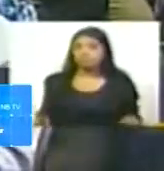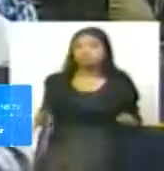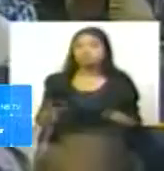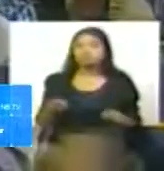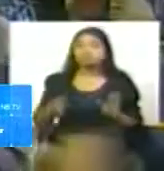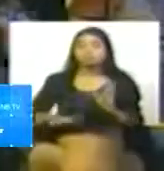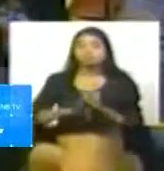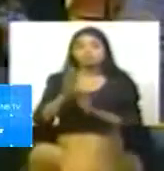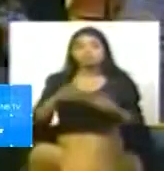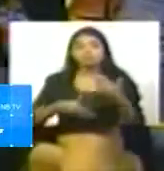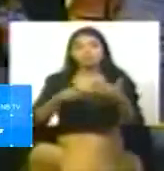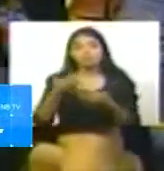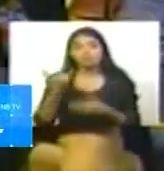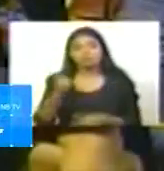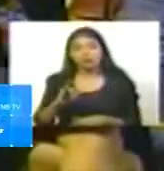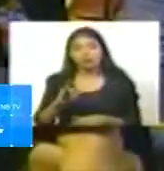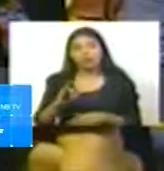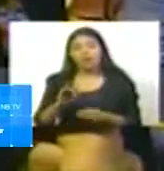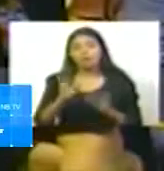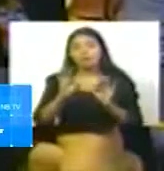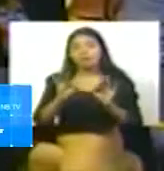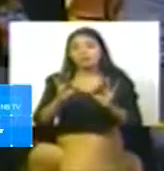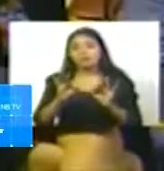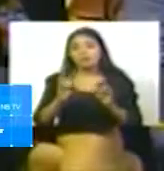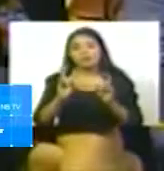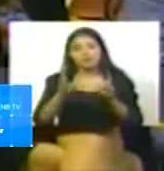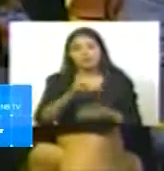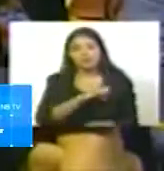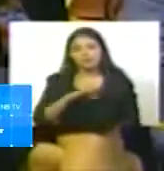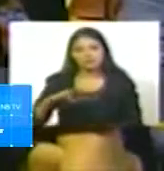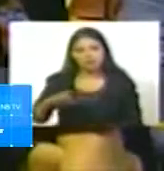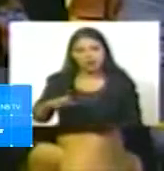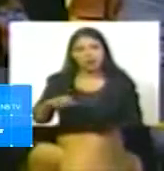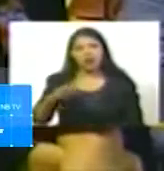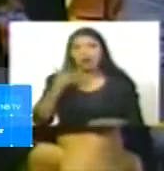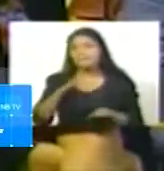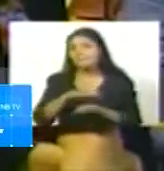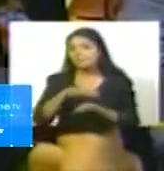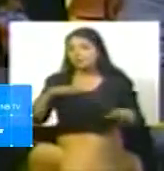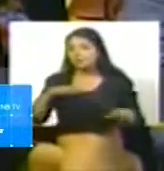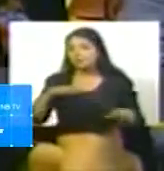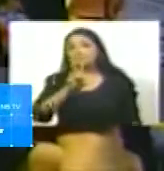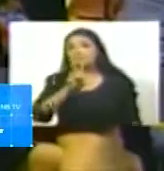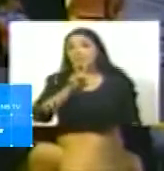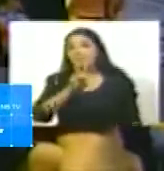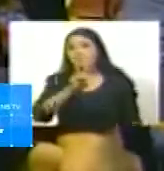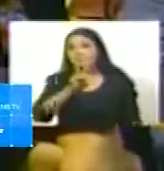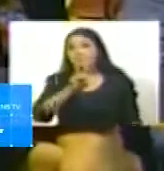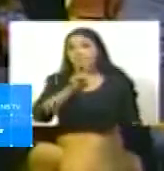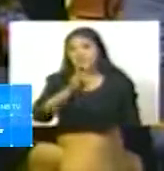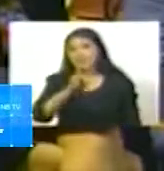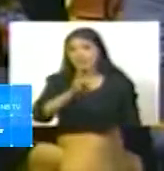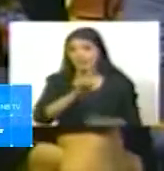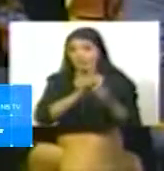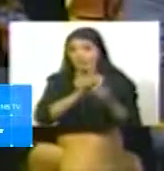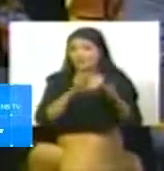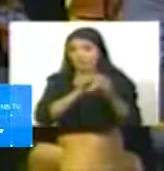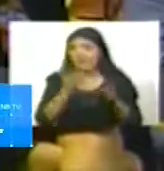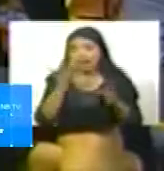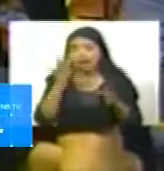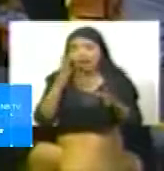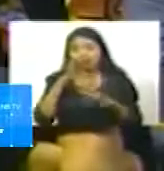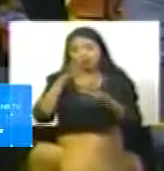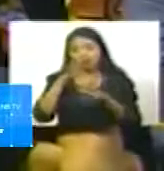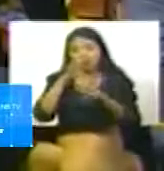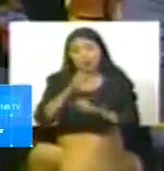que se hace del sector privado, la mayoría, estamos hablando de 3 de cada 4 venezolanos, la mayoría cree un